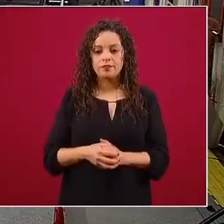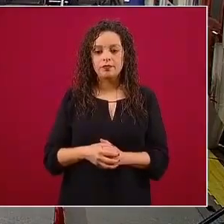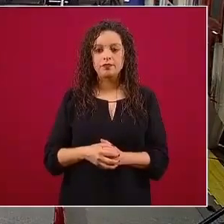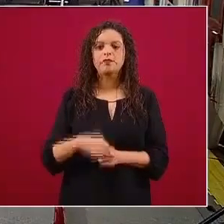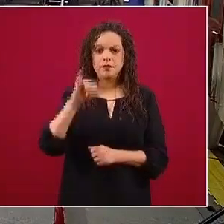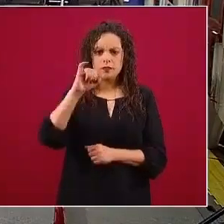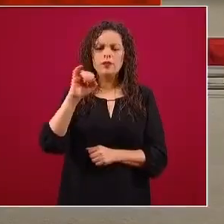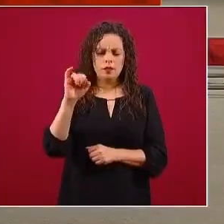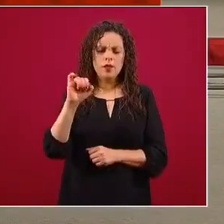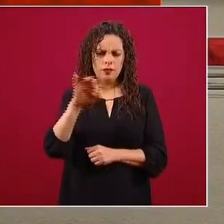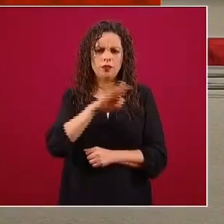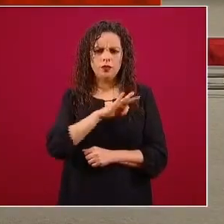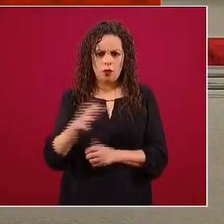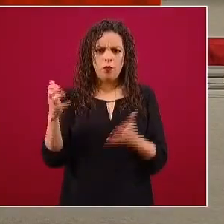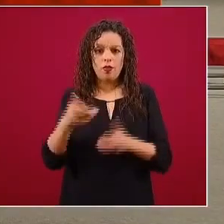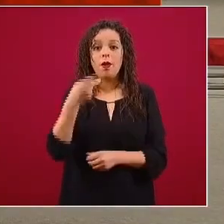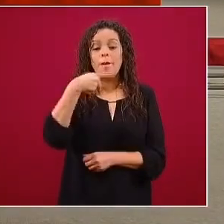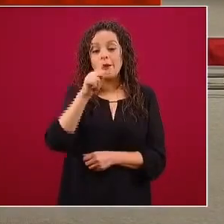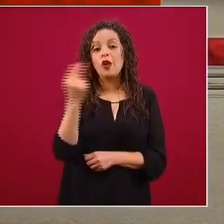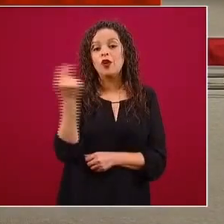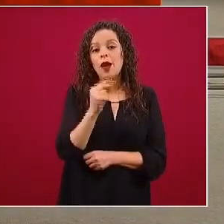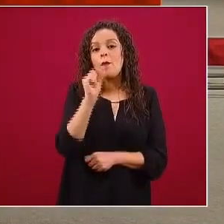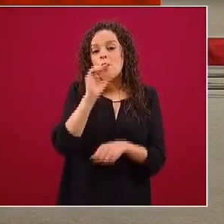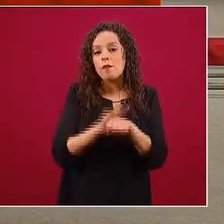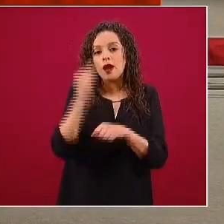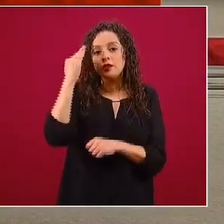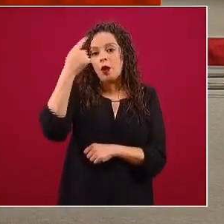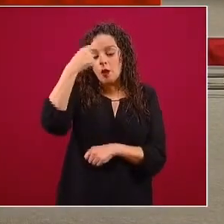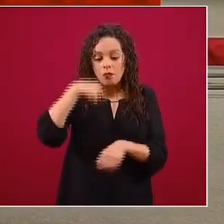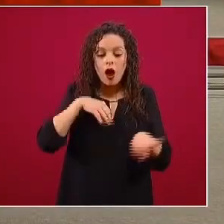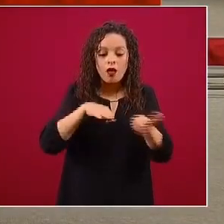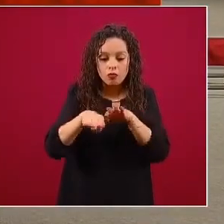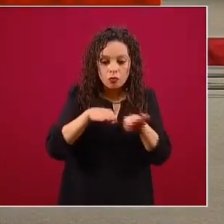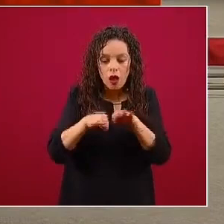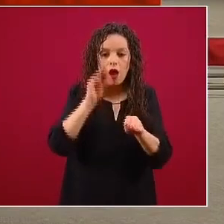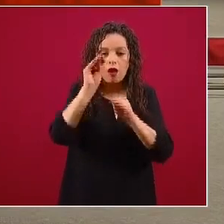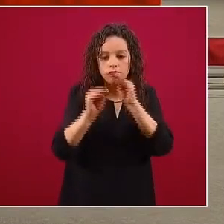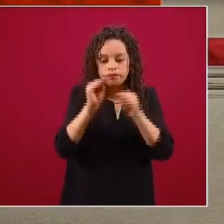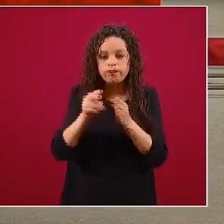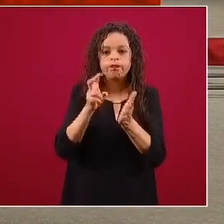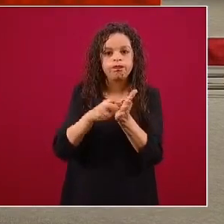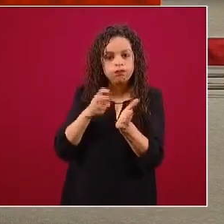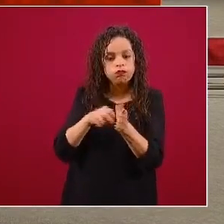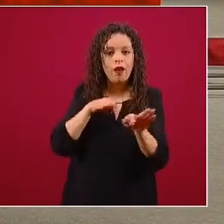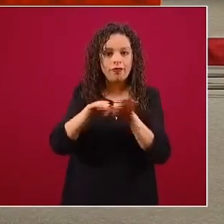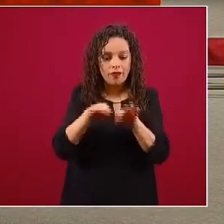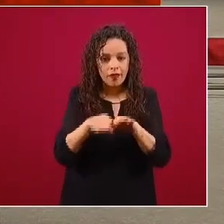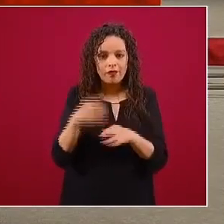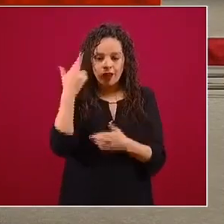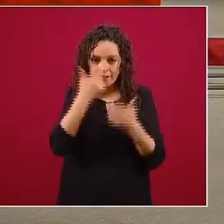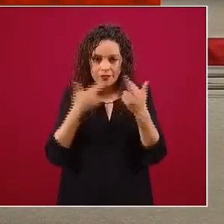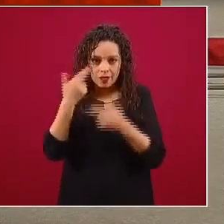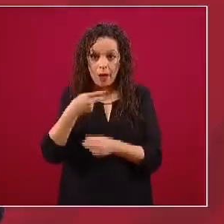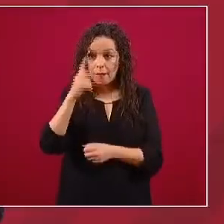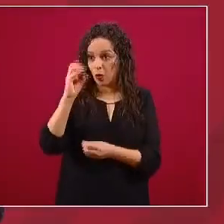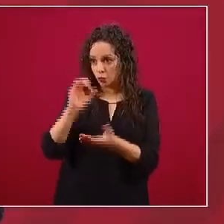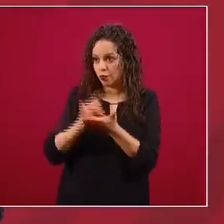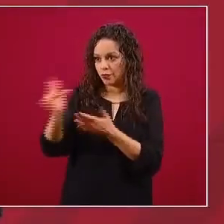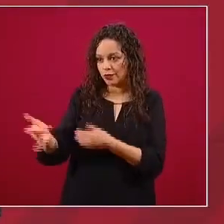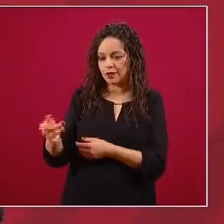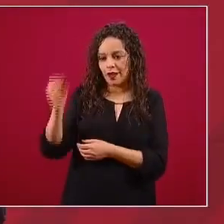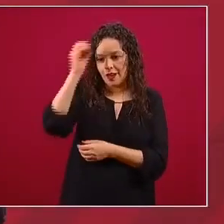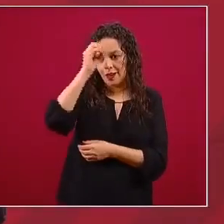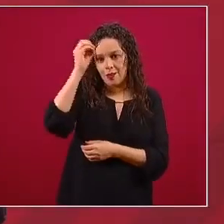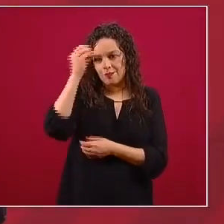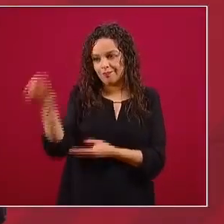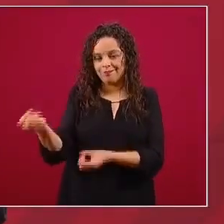de hacerlo, por eso necesitamos un poquito de tiempo para trabajarlo y en forma y lo presentamos, pero agradecemos la idea implícita